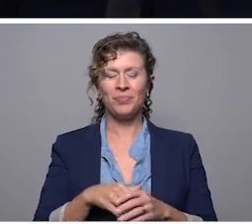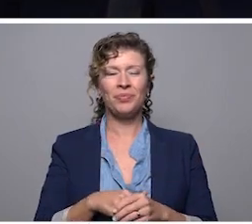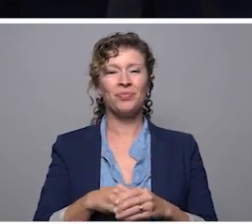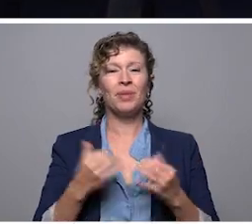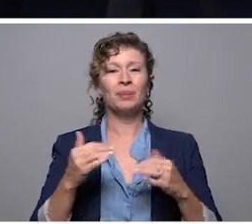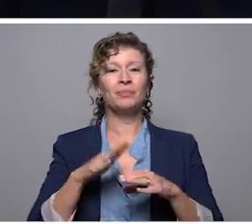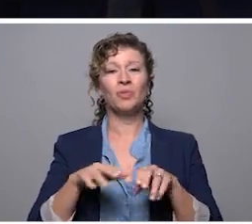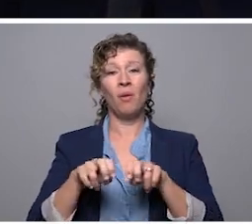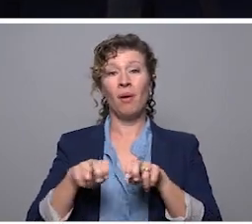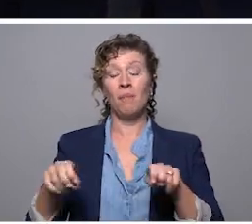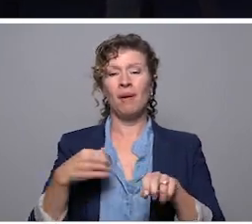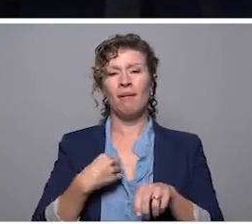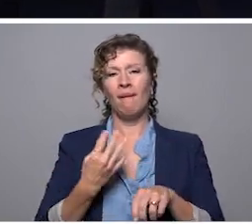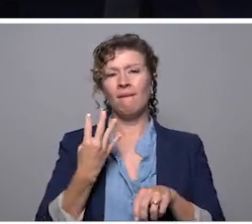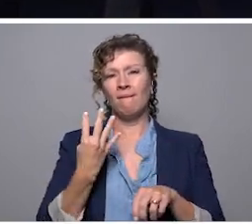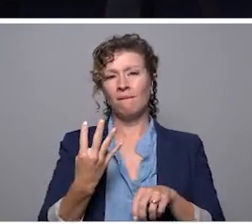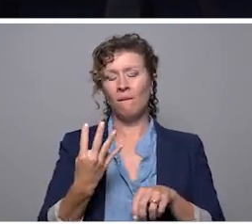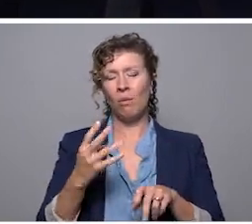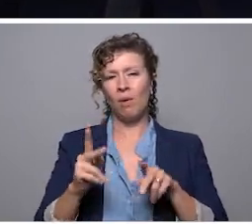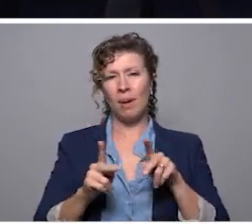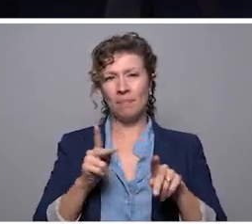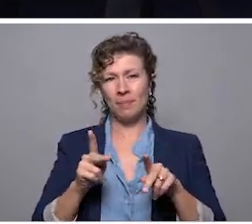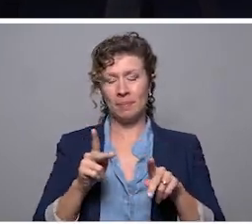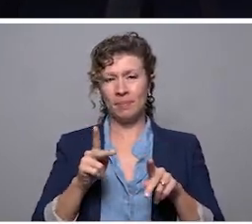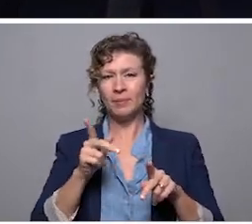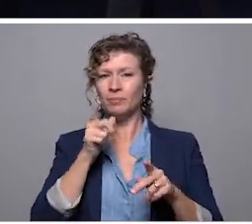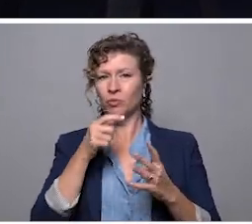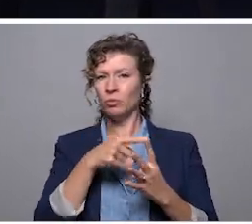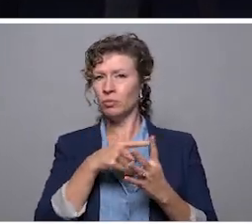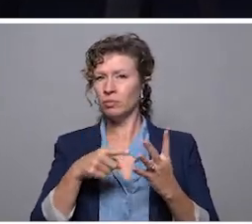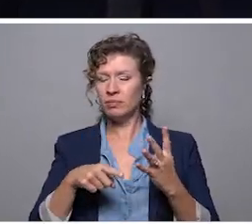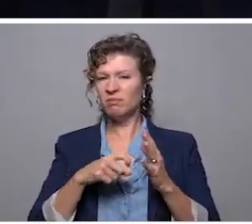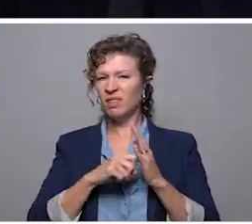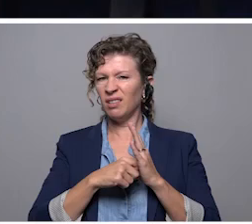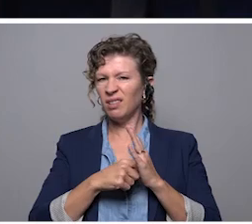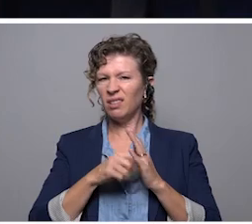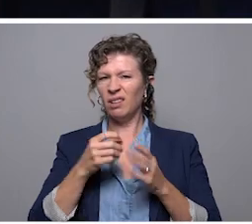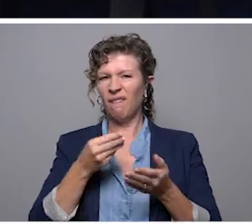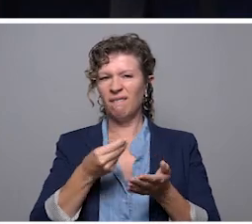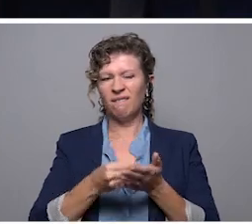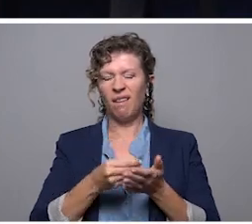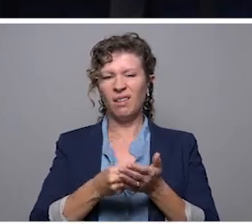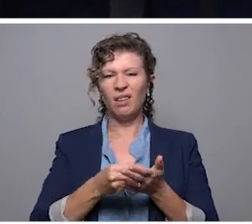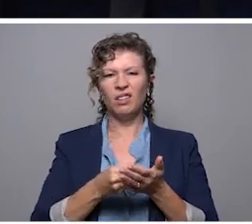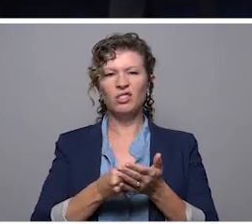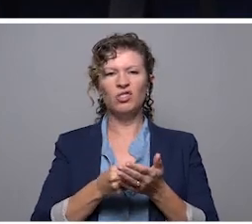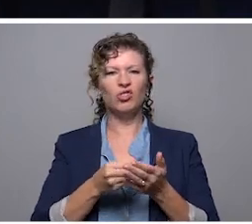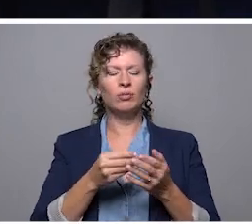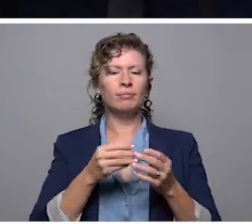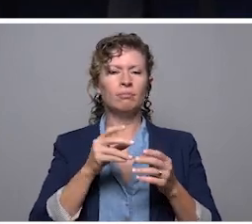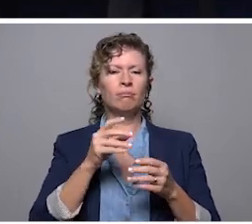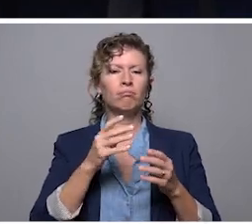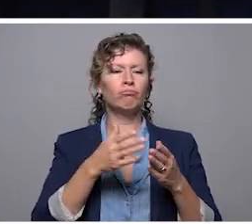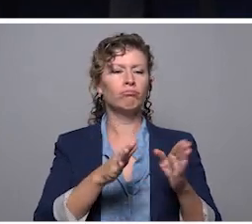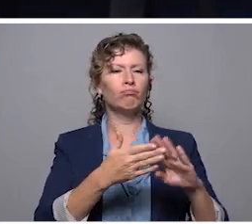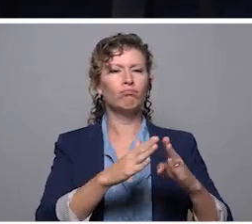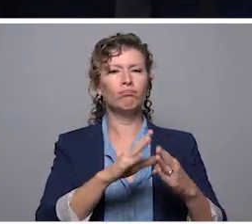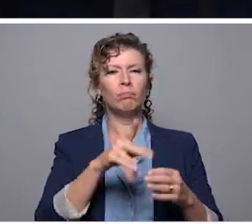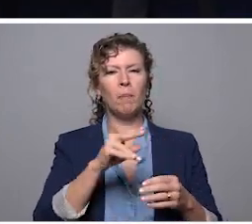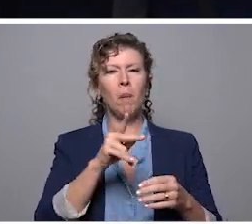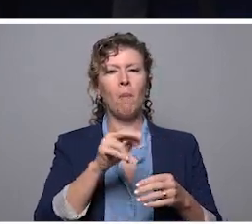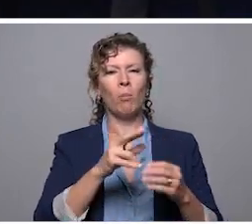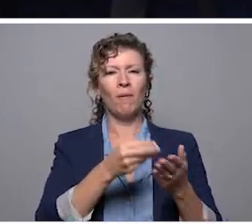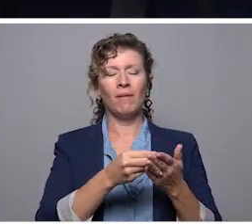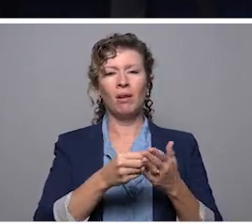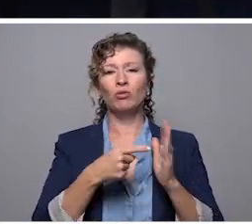personas absolutamente clave del mundo de las finanzas populares que representan a cuatro países de esta